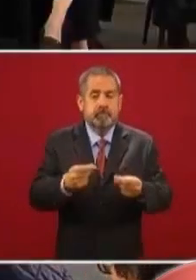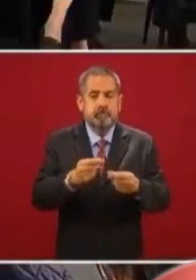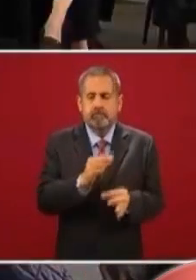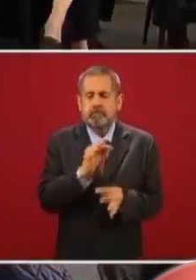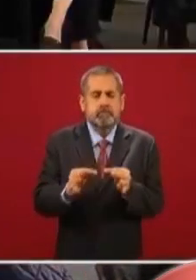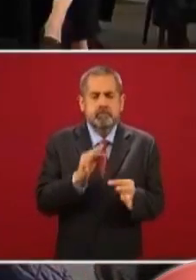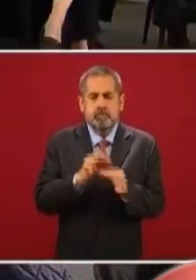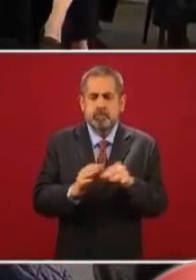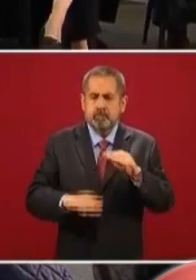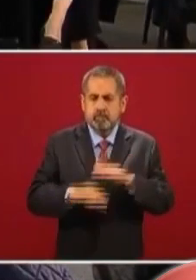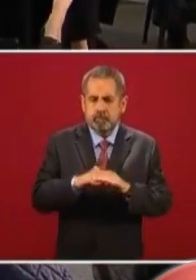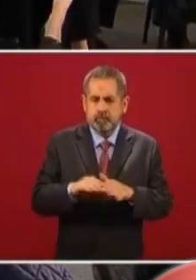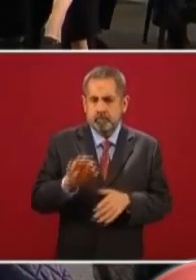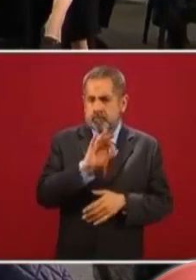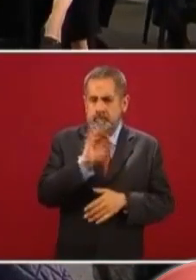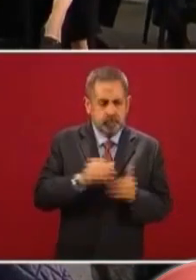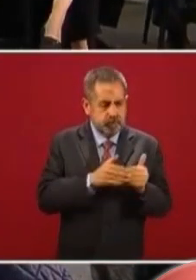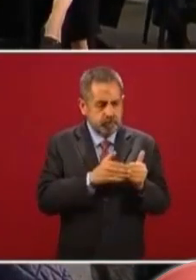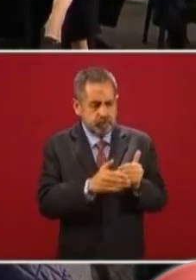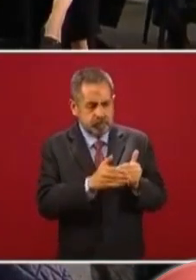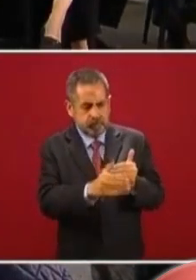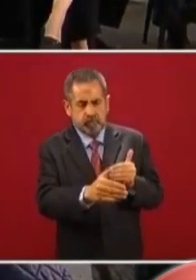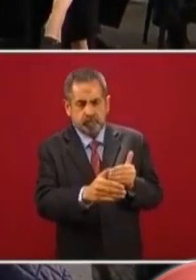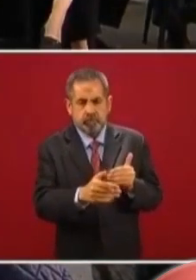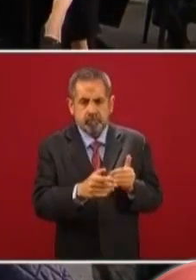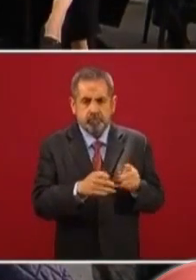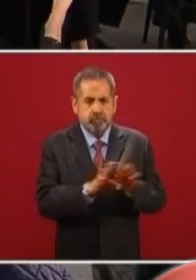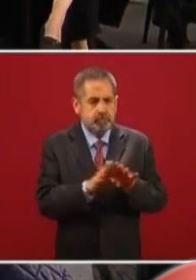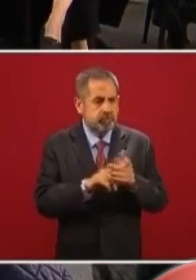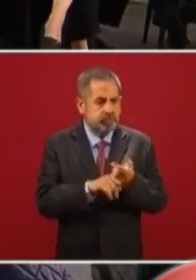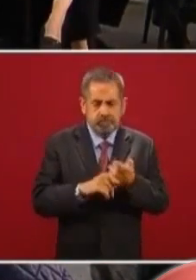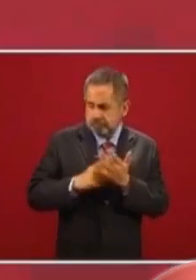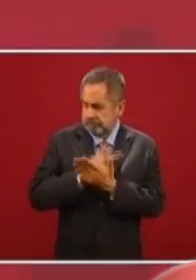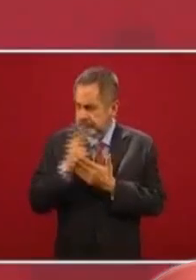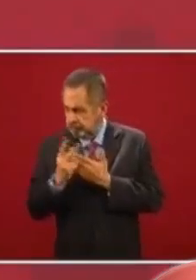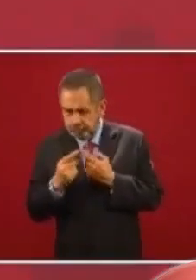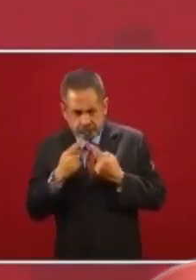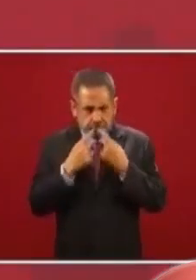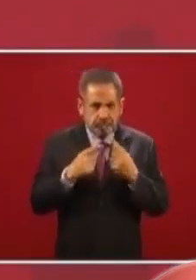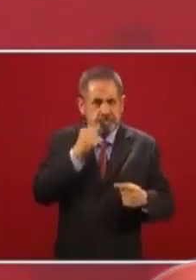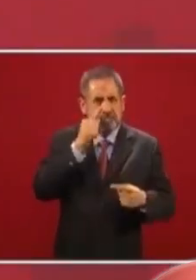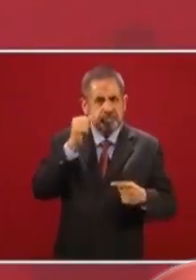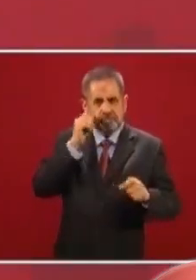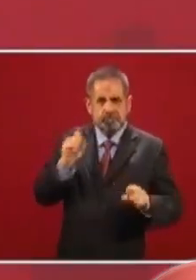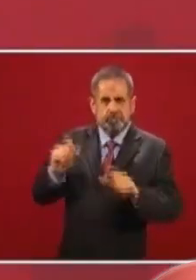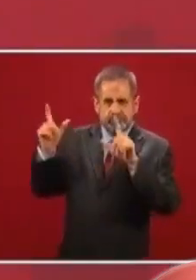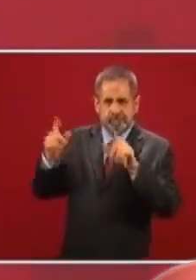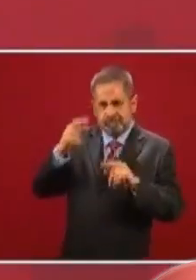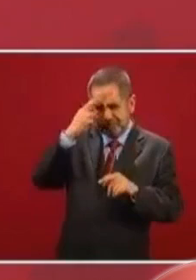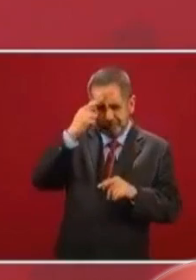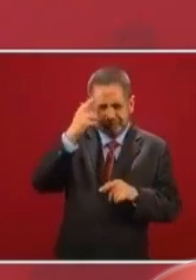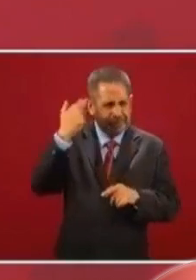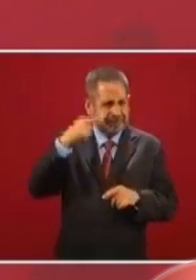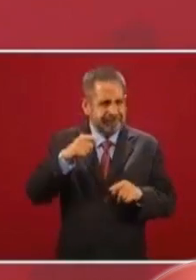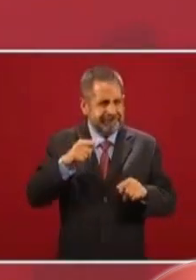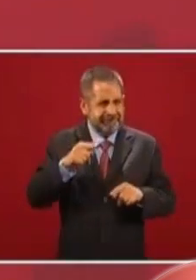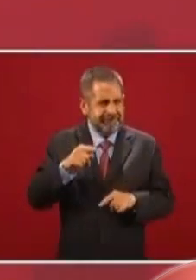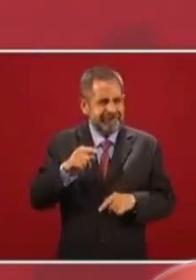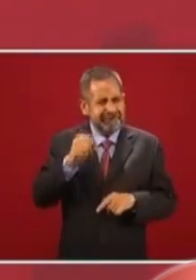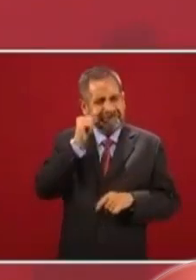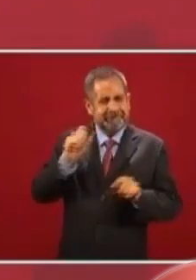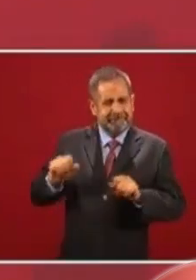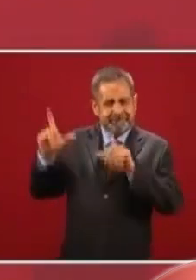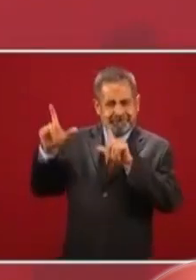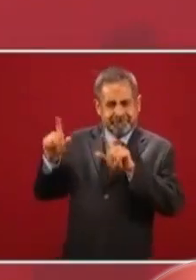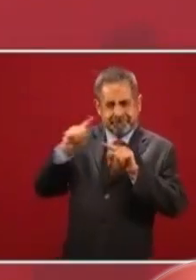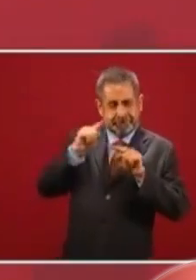correcto. El porcentaje de avance físico y financiero va conforme al programa. Ayer lo platicábamos en esa curva S, donde efectivamente